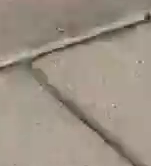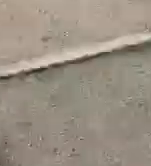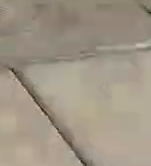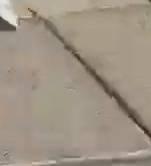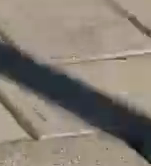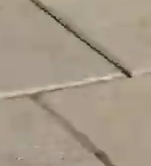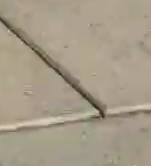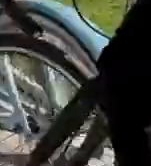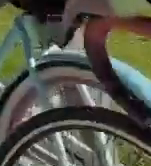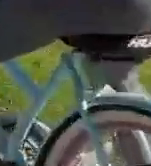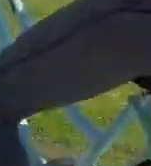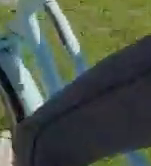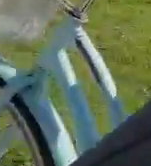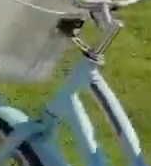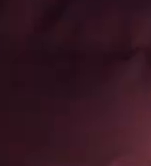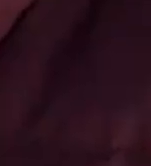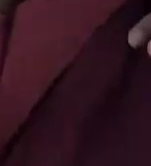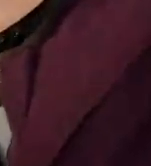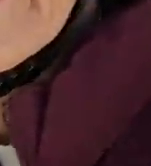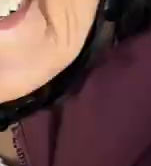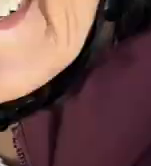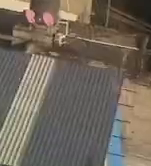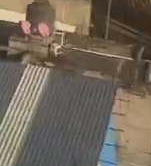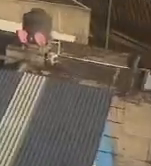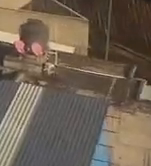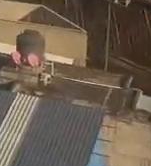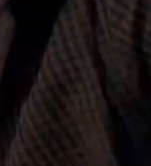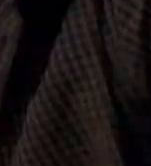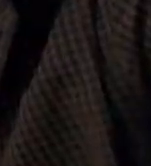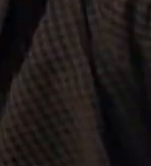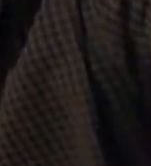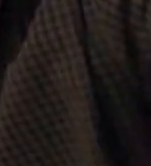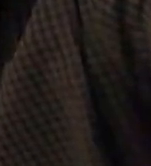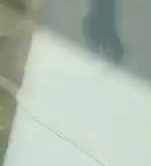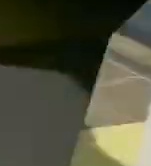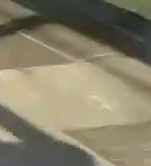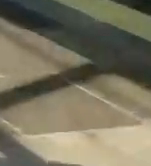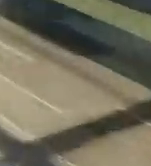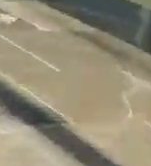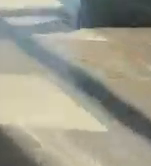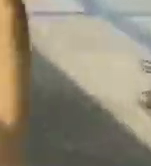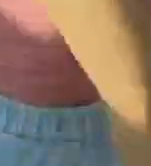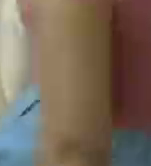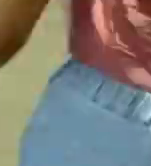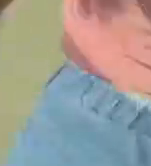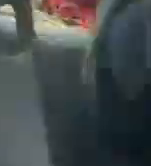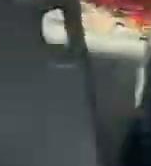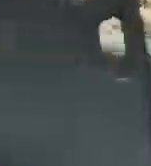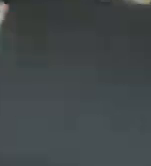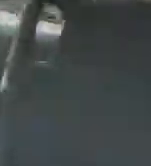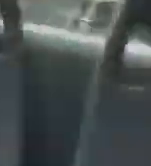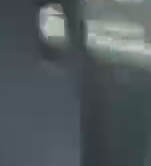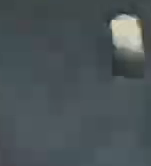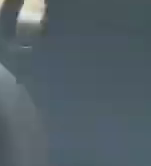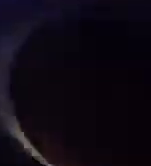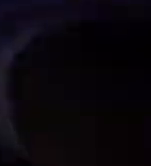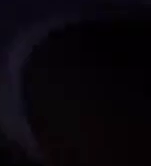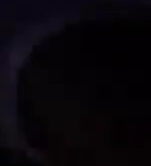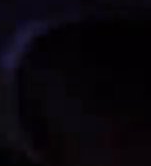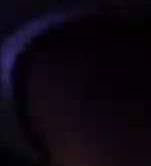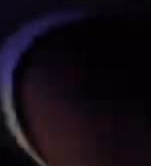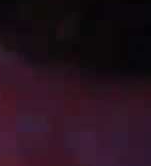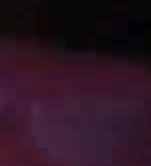científica de la 4T que nos cambió la vida. Y ahora nos movemos por los cielos y en segundos pisos. Con transporte eléctrico moderno. Ahora la ciudad es la que